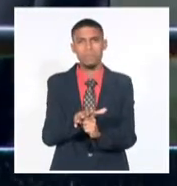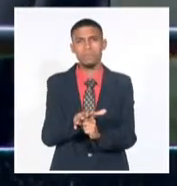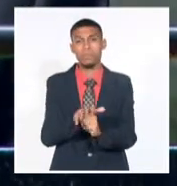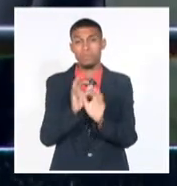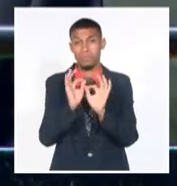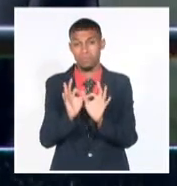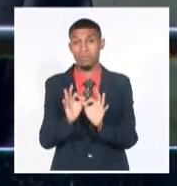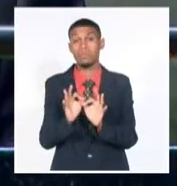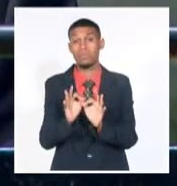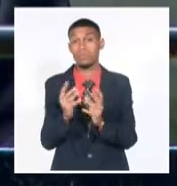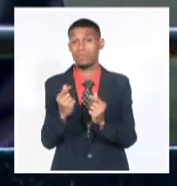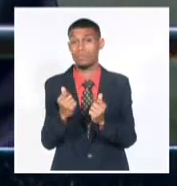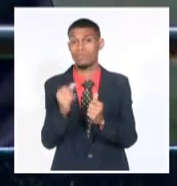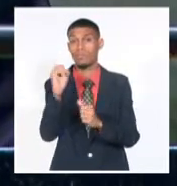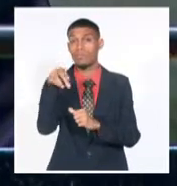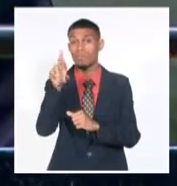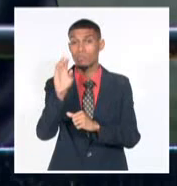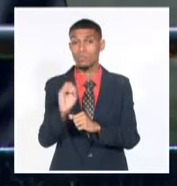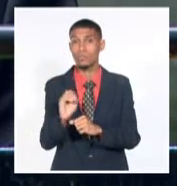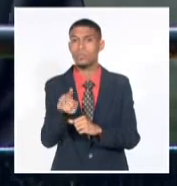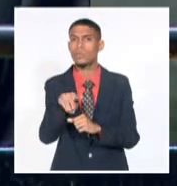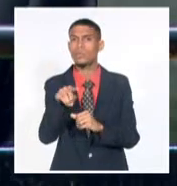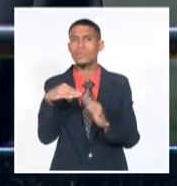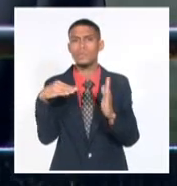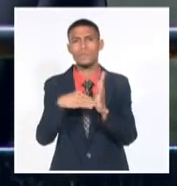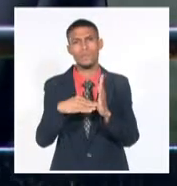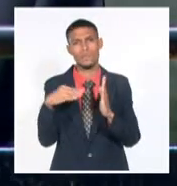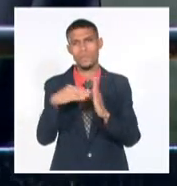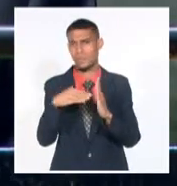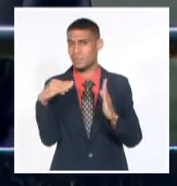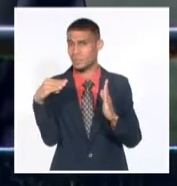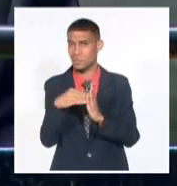oro, alcanzan